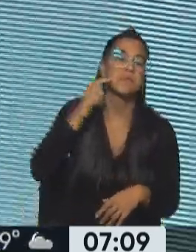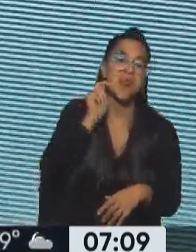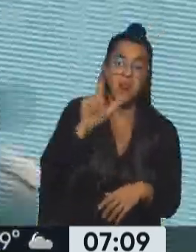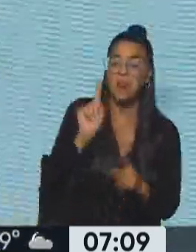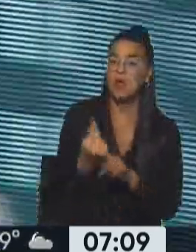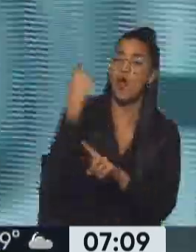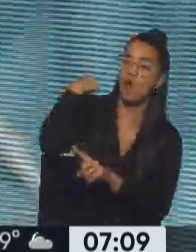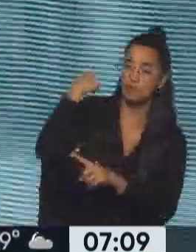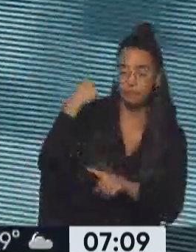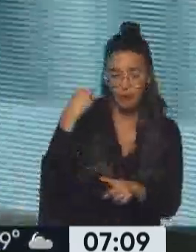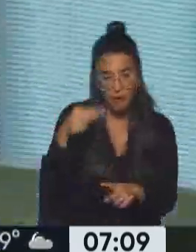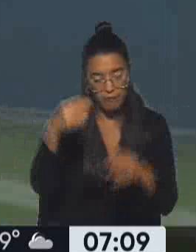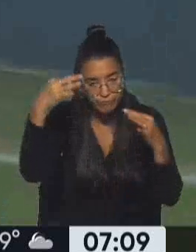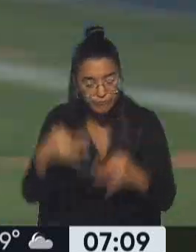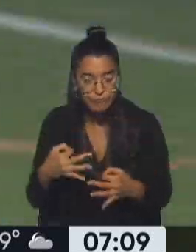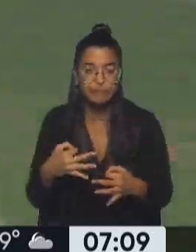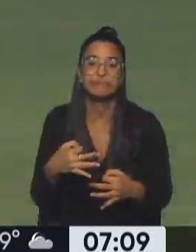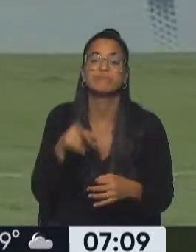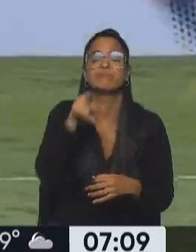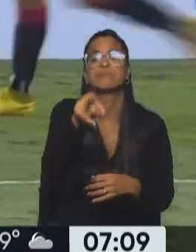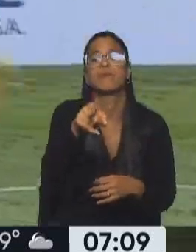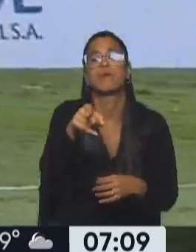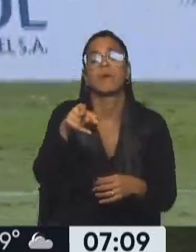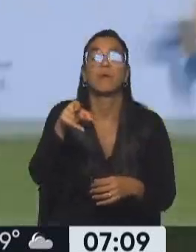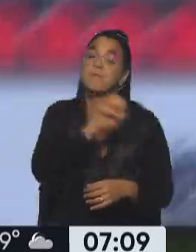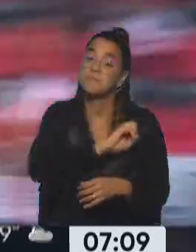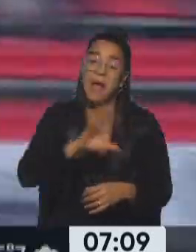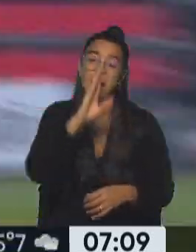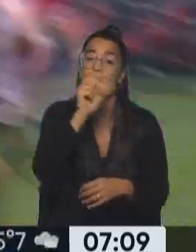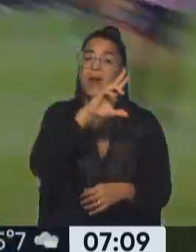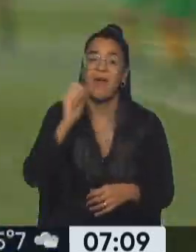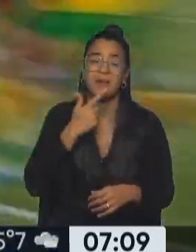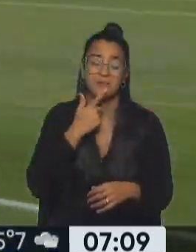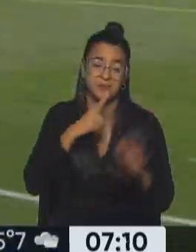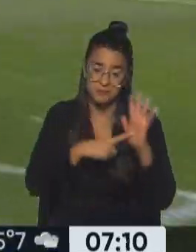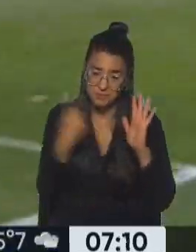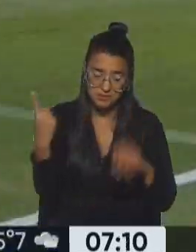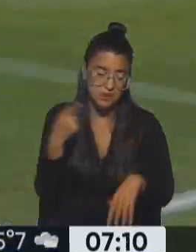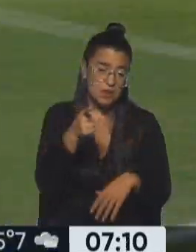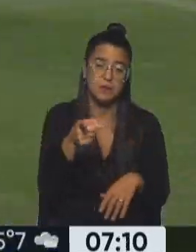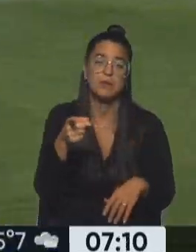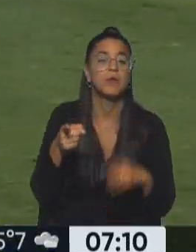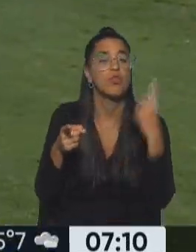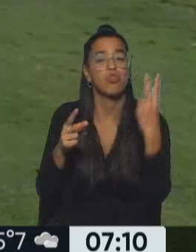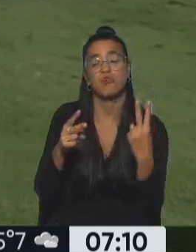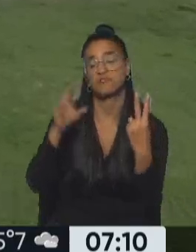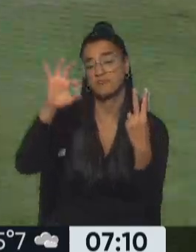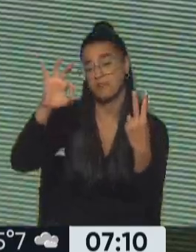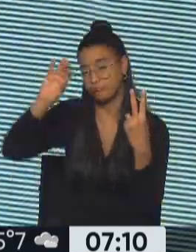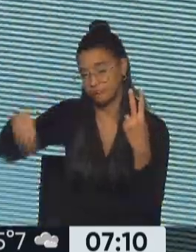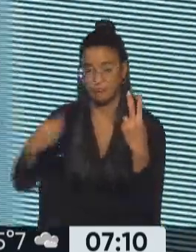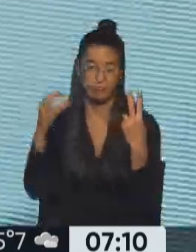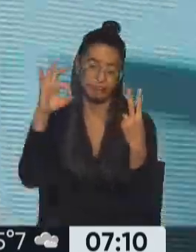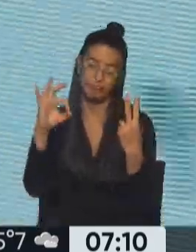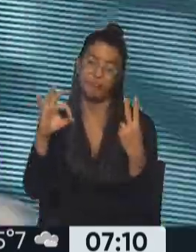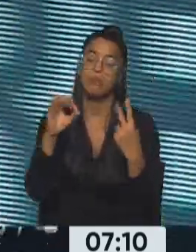valla, lamentablemente la fatalidad del equipo de Barraca Central para terminar cayendo 2-0. Se